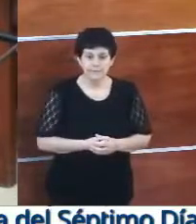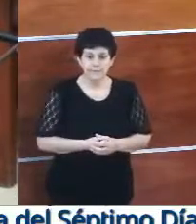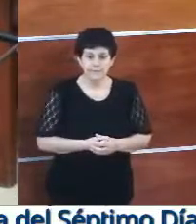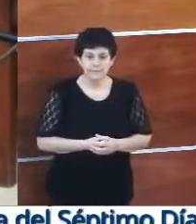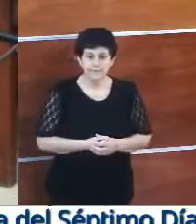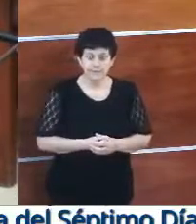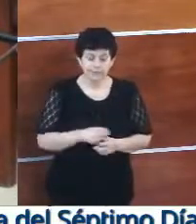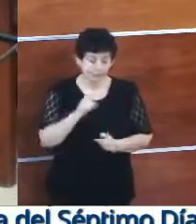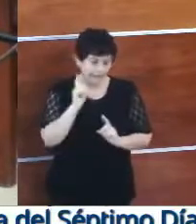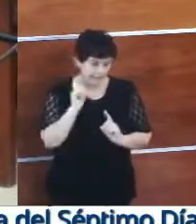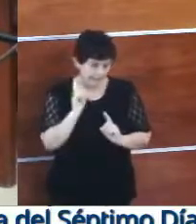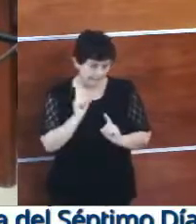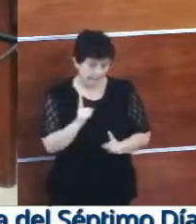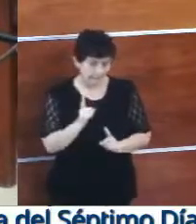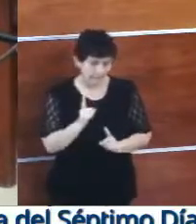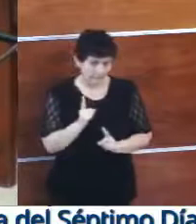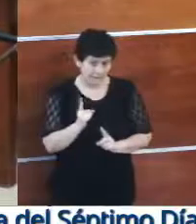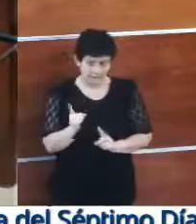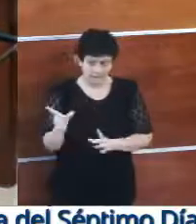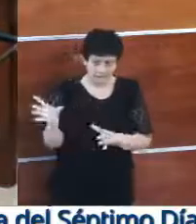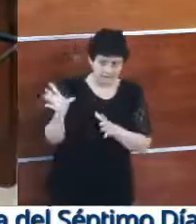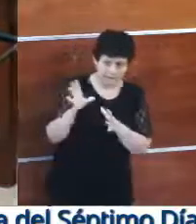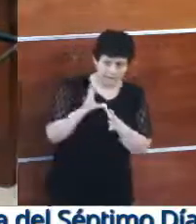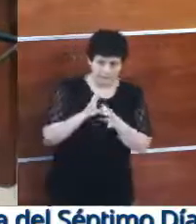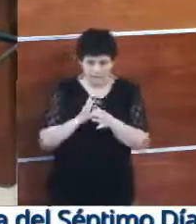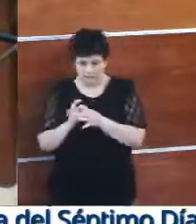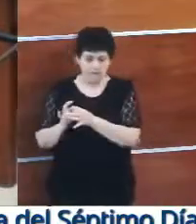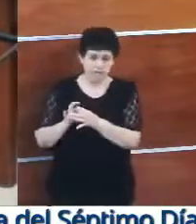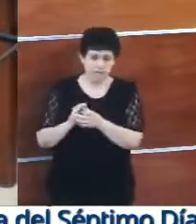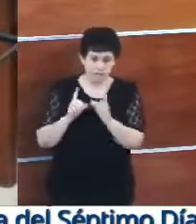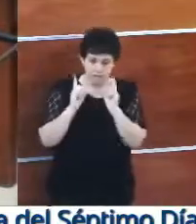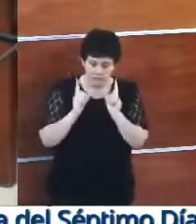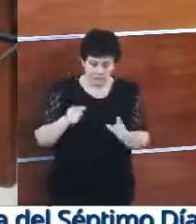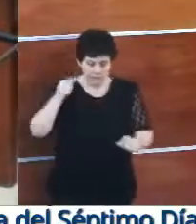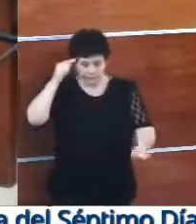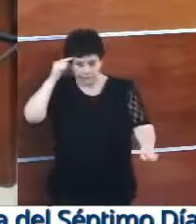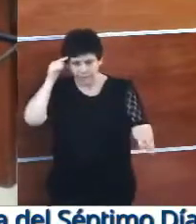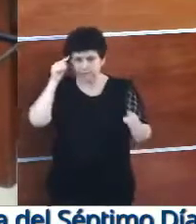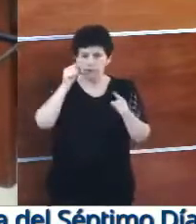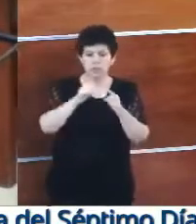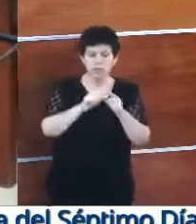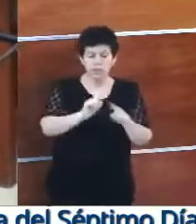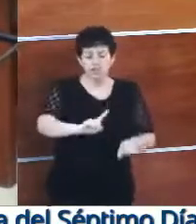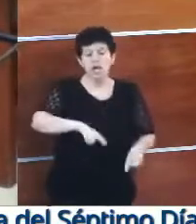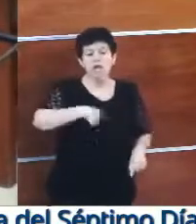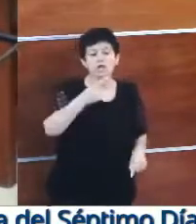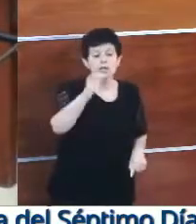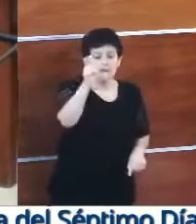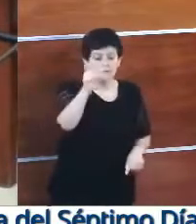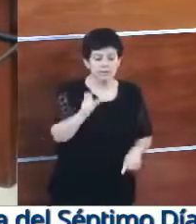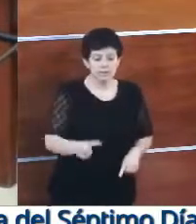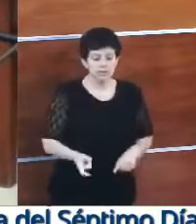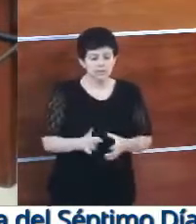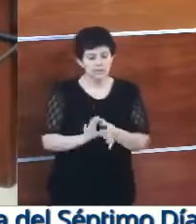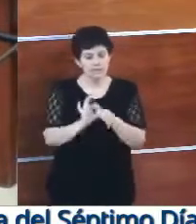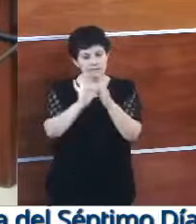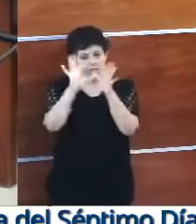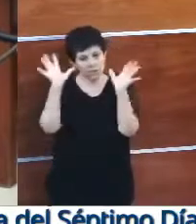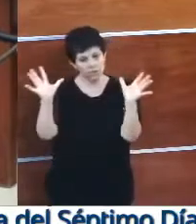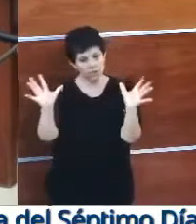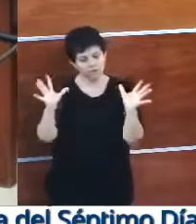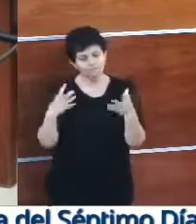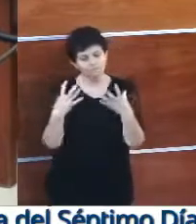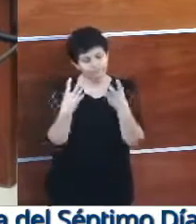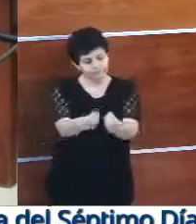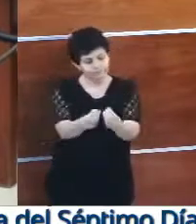Y comprometernos con la misión de salvar a otros.